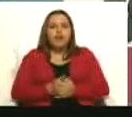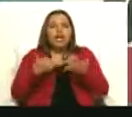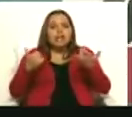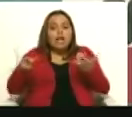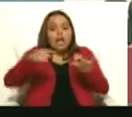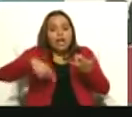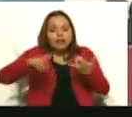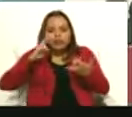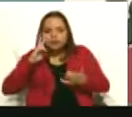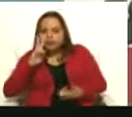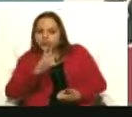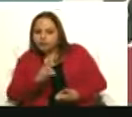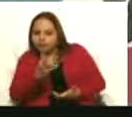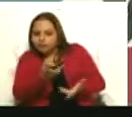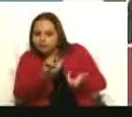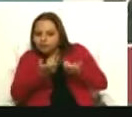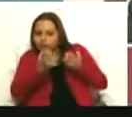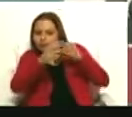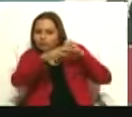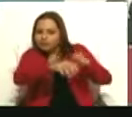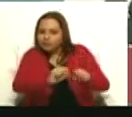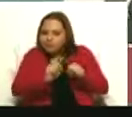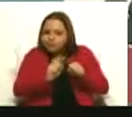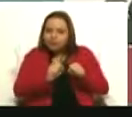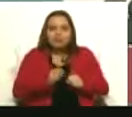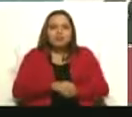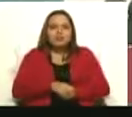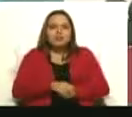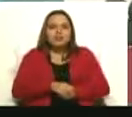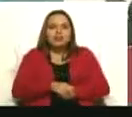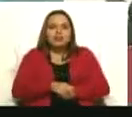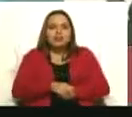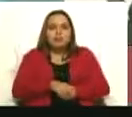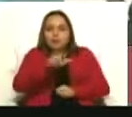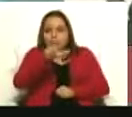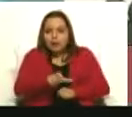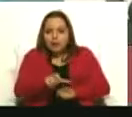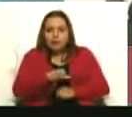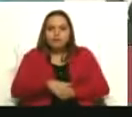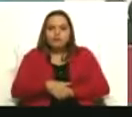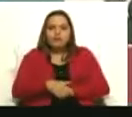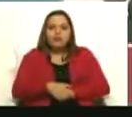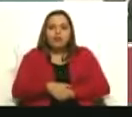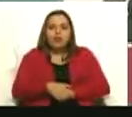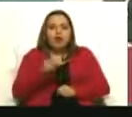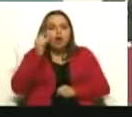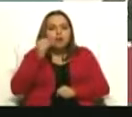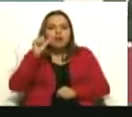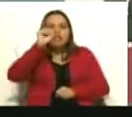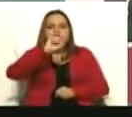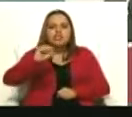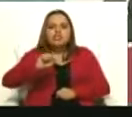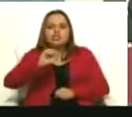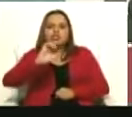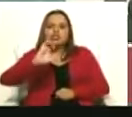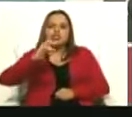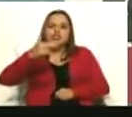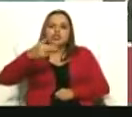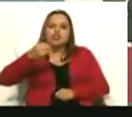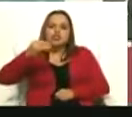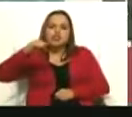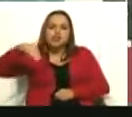habían visualizado desde que el naturalista Schomburg, un prusiano, vino aquí a